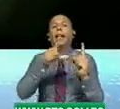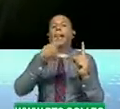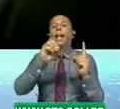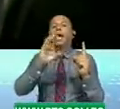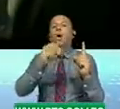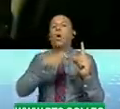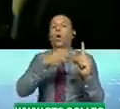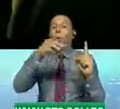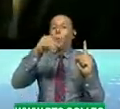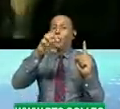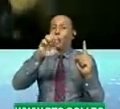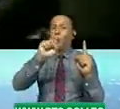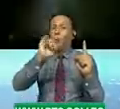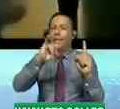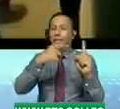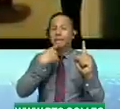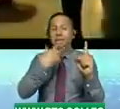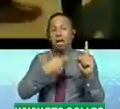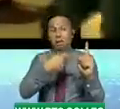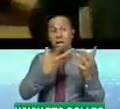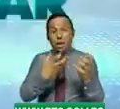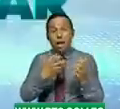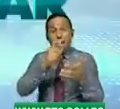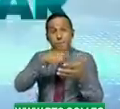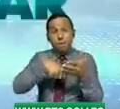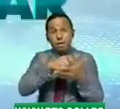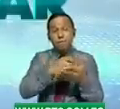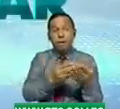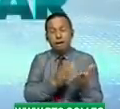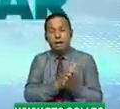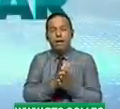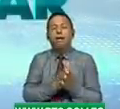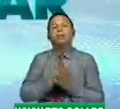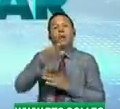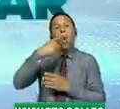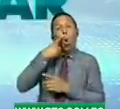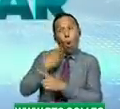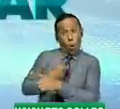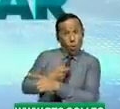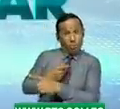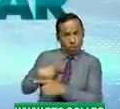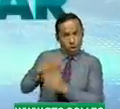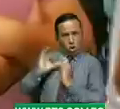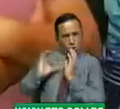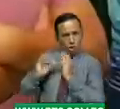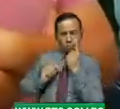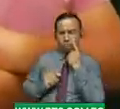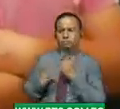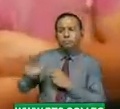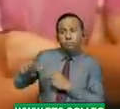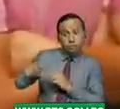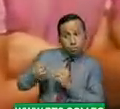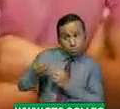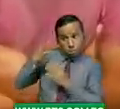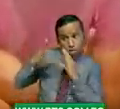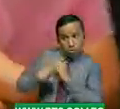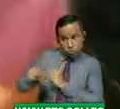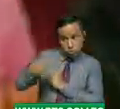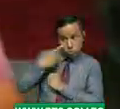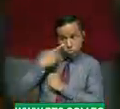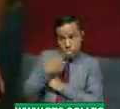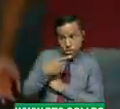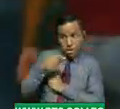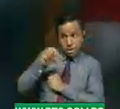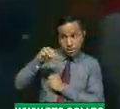saludarlo, que tal vez les dé un autógrafo. Aquí yo estaba conversando con el caballero. Caballero, muy buenas noches. ¿Lo pudo ver a